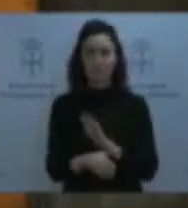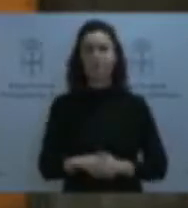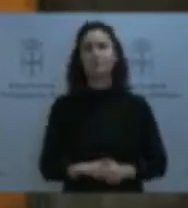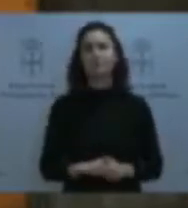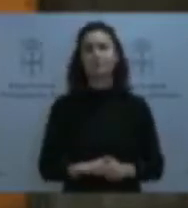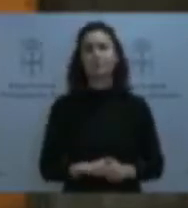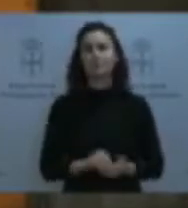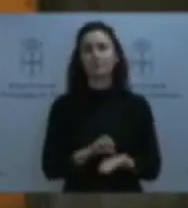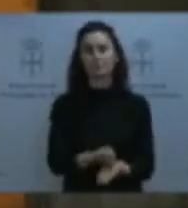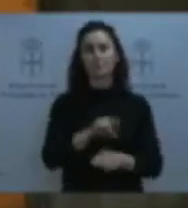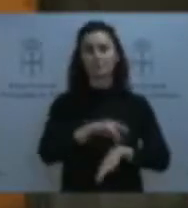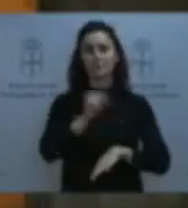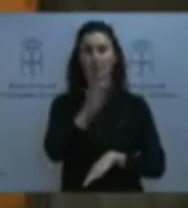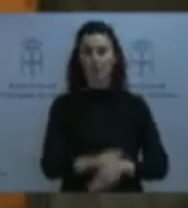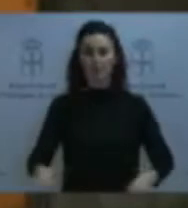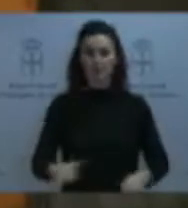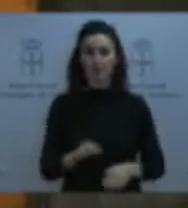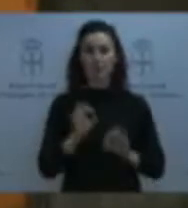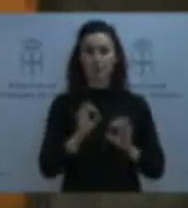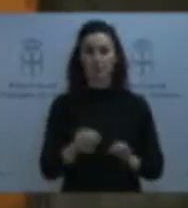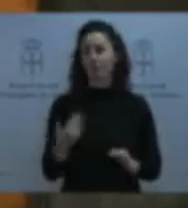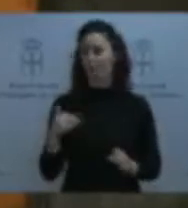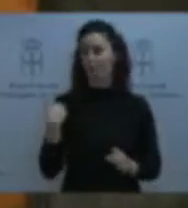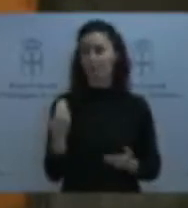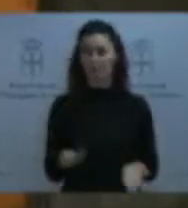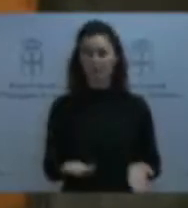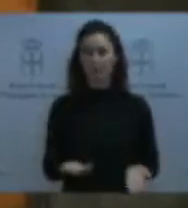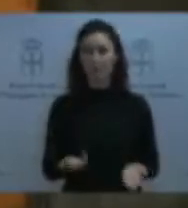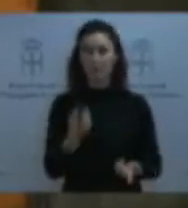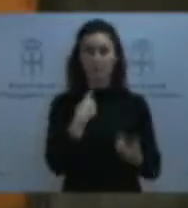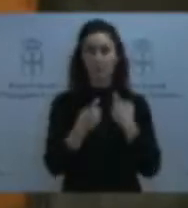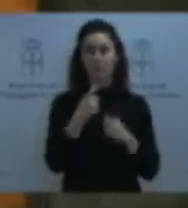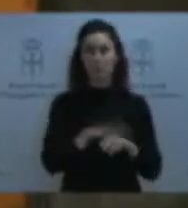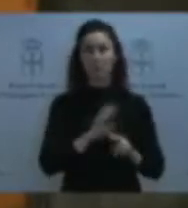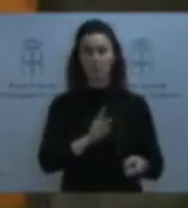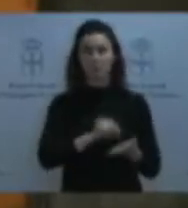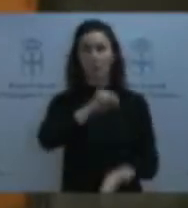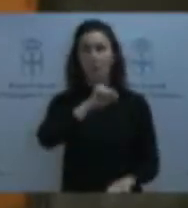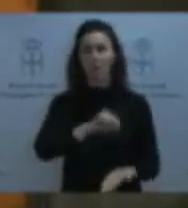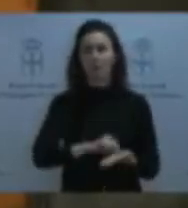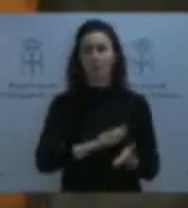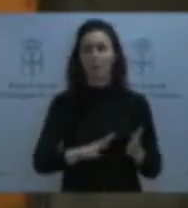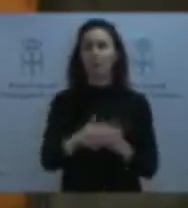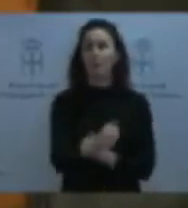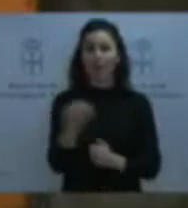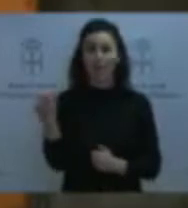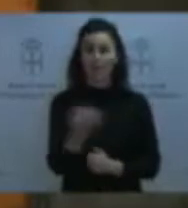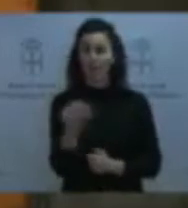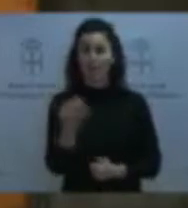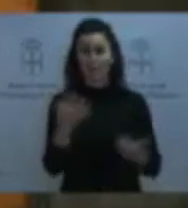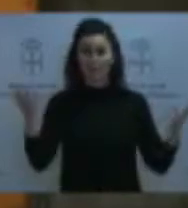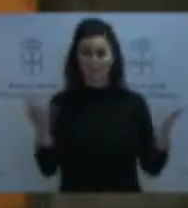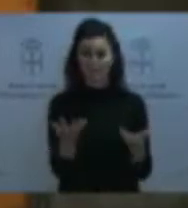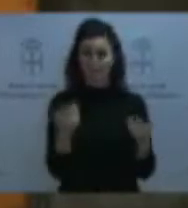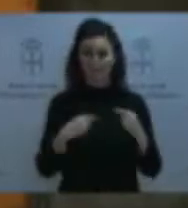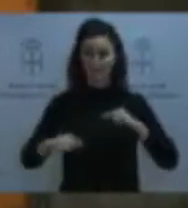habilitado hace tiempo ya una consulta de respuesta rápida para casos preferentes que cita la propia dirección del área de pediatría, en las